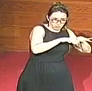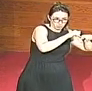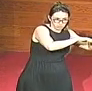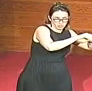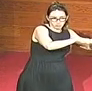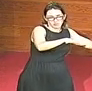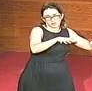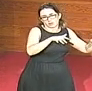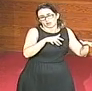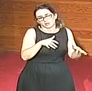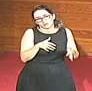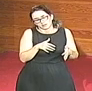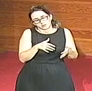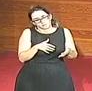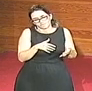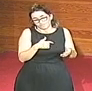¿no?